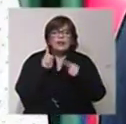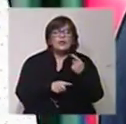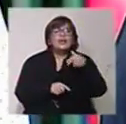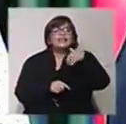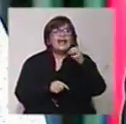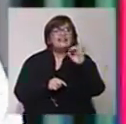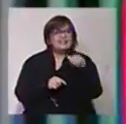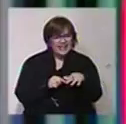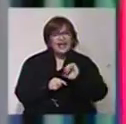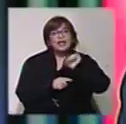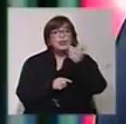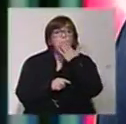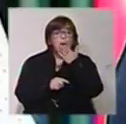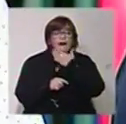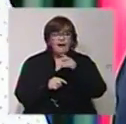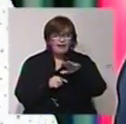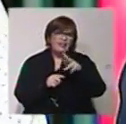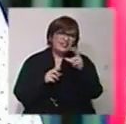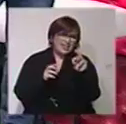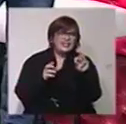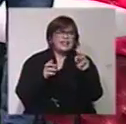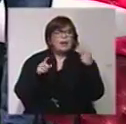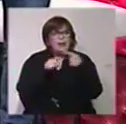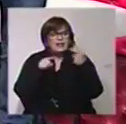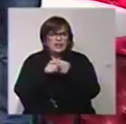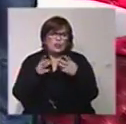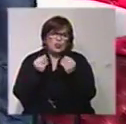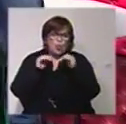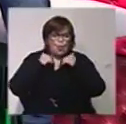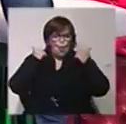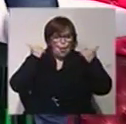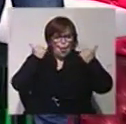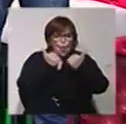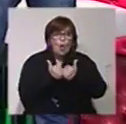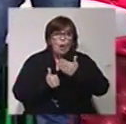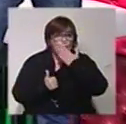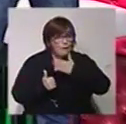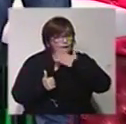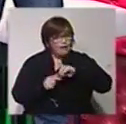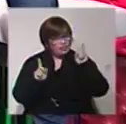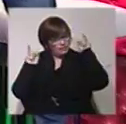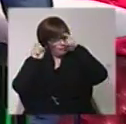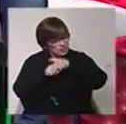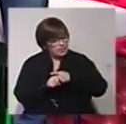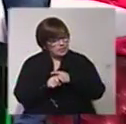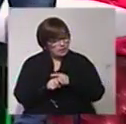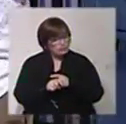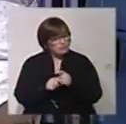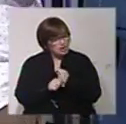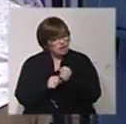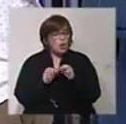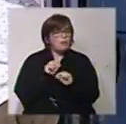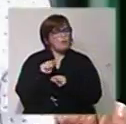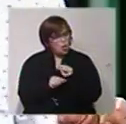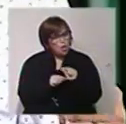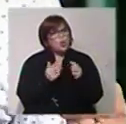derecha, campeón en Boca con más de 20 partidos en la temporada. Tiene bombonera encima. Tiene bombonera, no era fácil llegar a bombonera. Sí. Y no llegó para ser titular Nathan Guayo